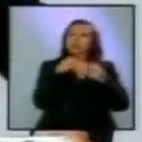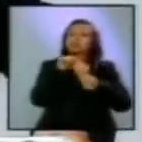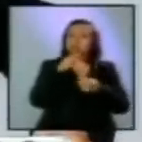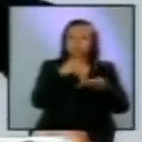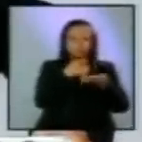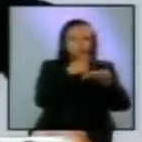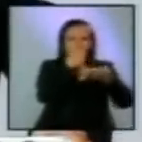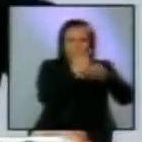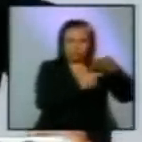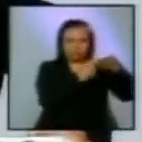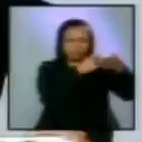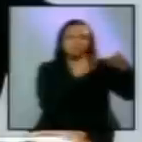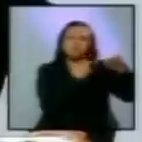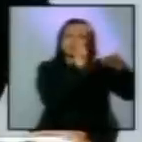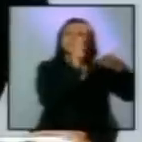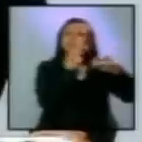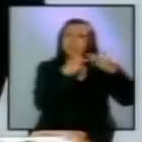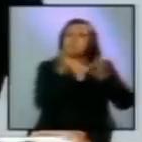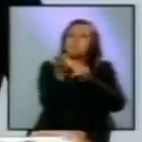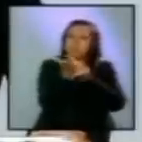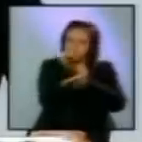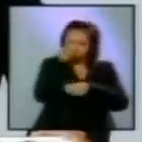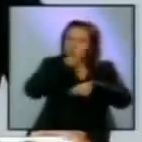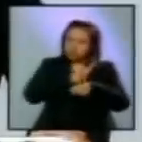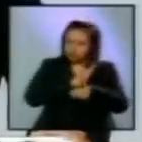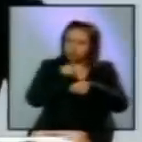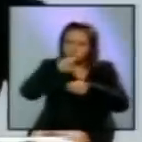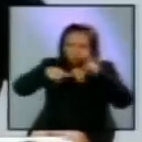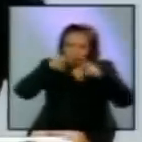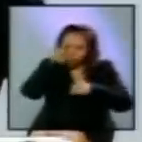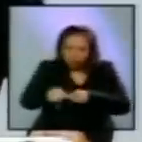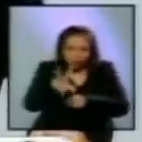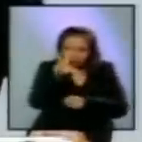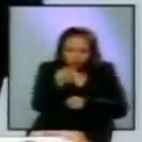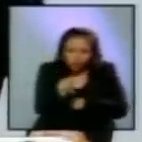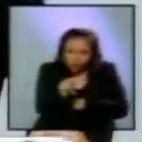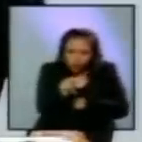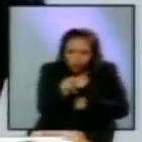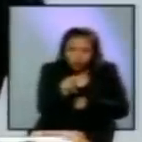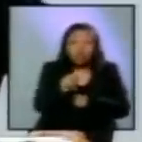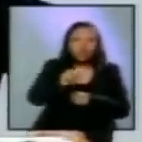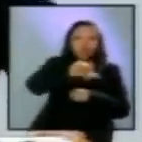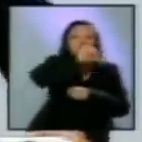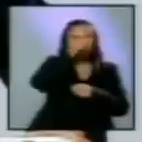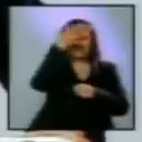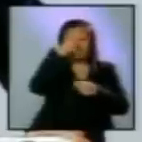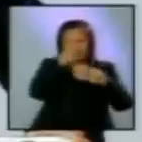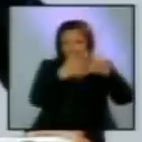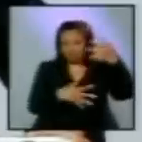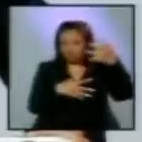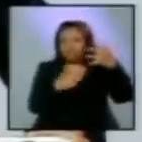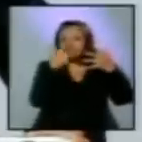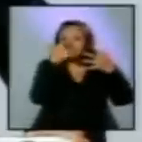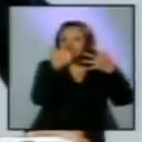ahí, pasó lista de asistencia, cobró ese día y no lo estuvo en 7 de 10